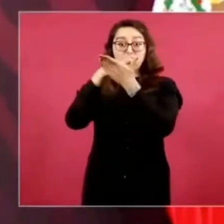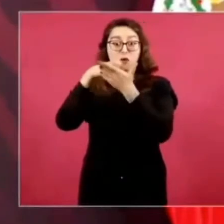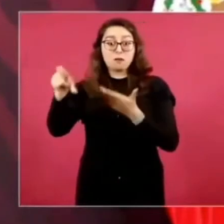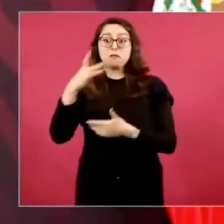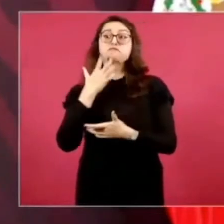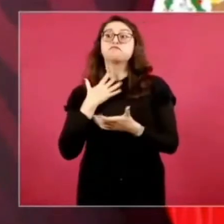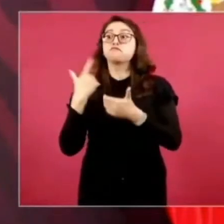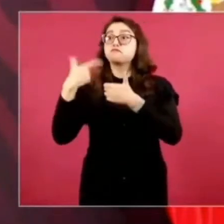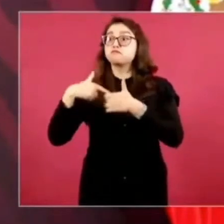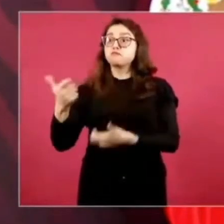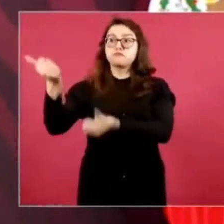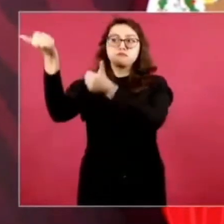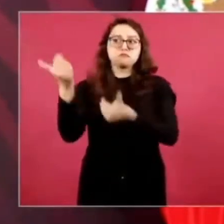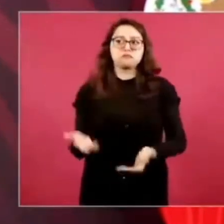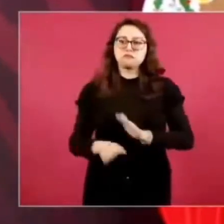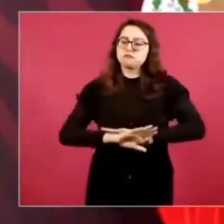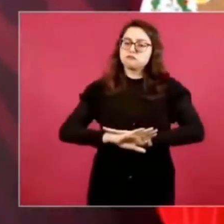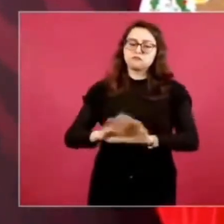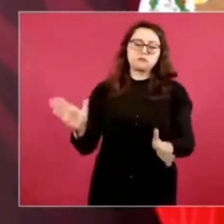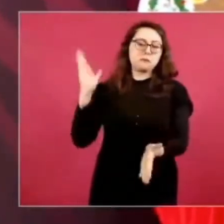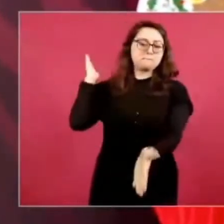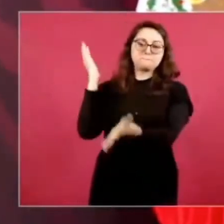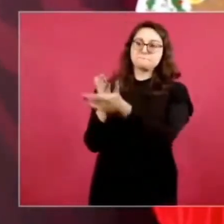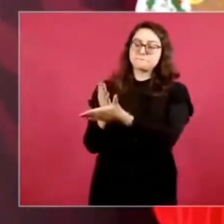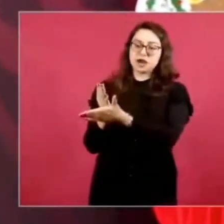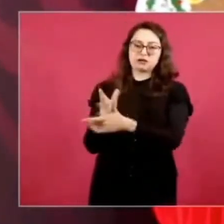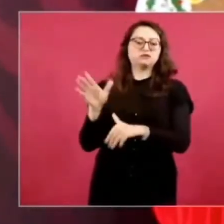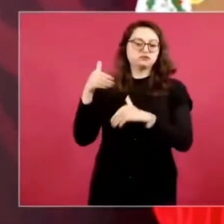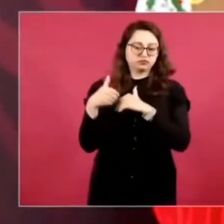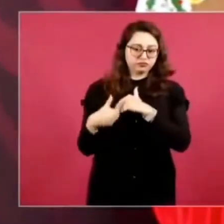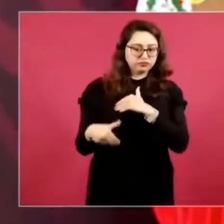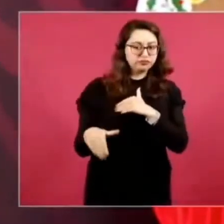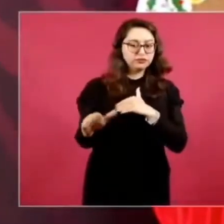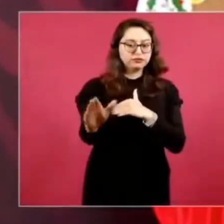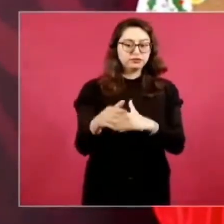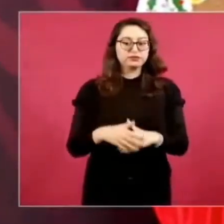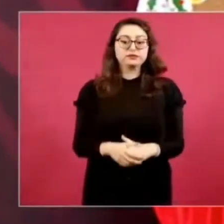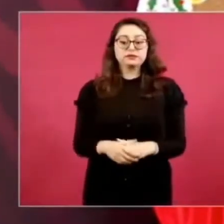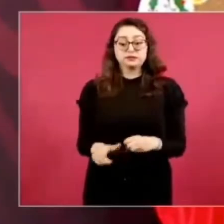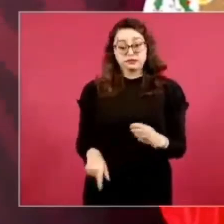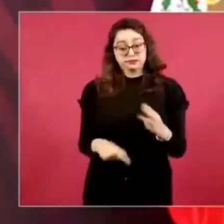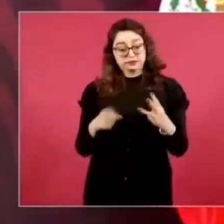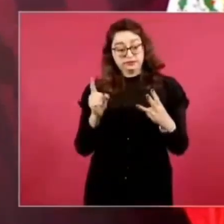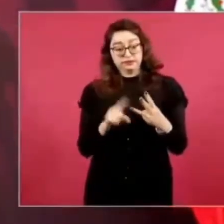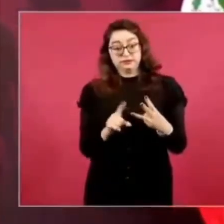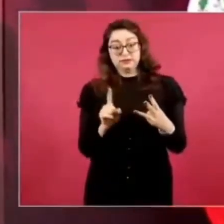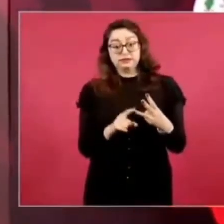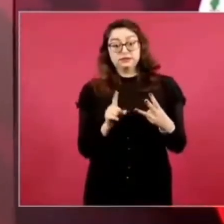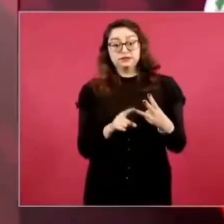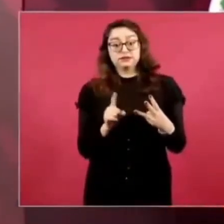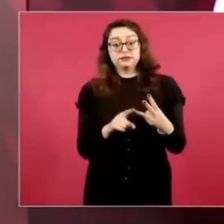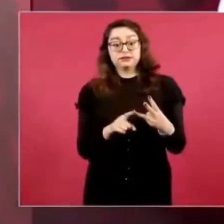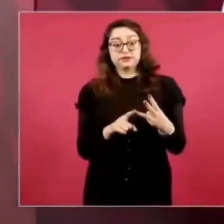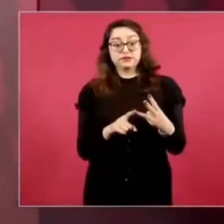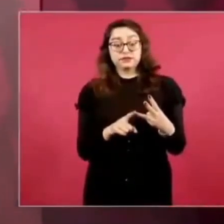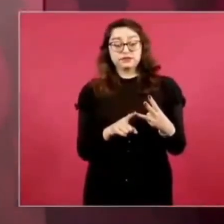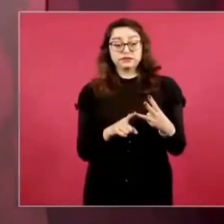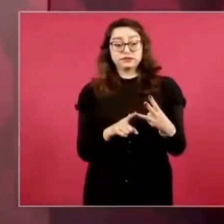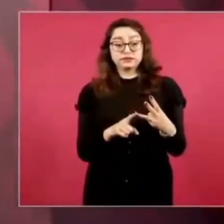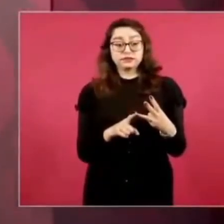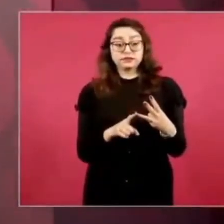en definitiva, hacia adelante. Y la tercera opción es comprar